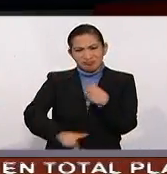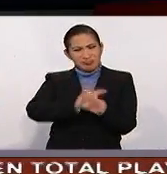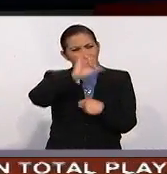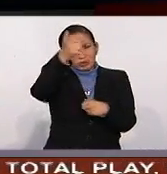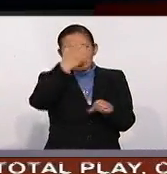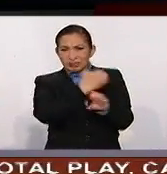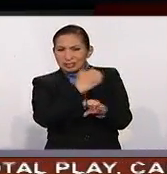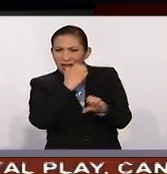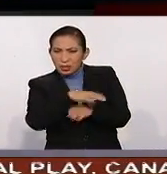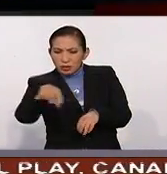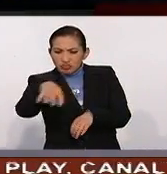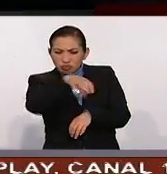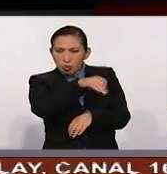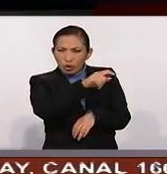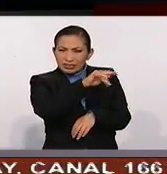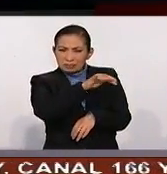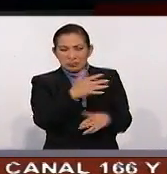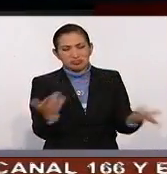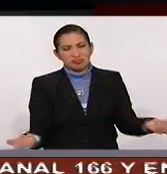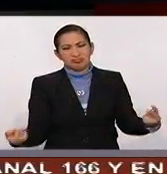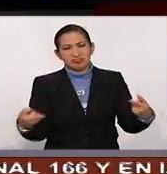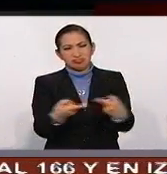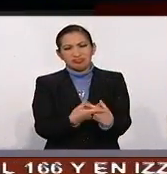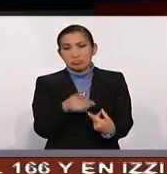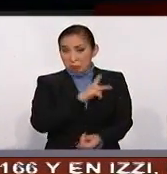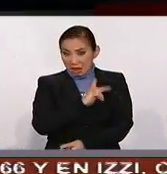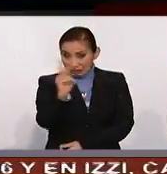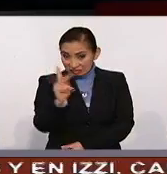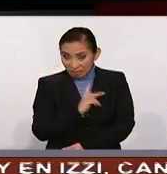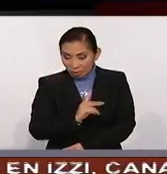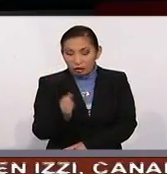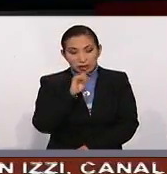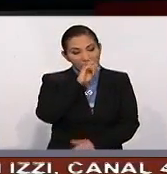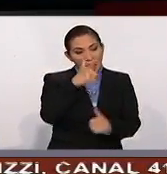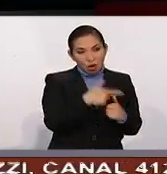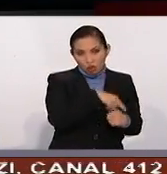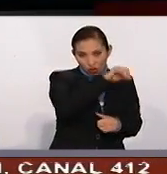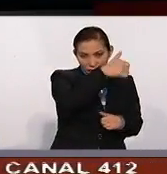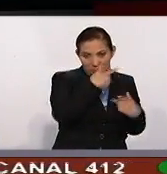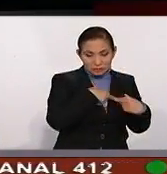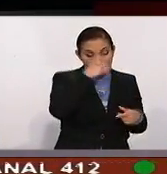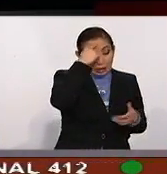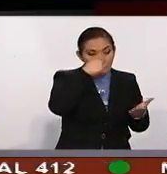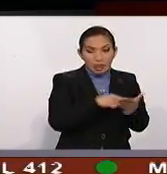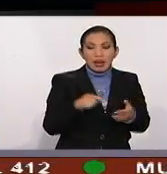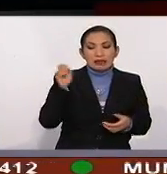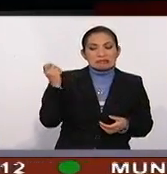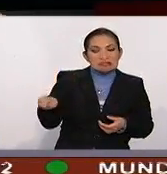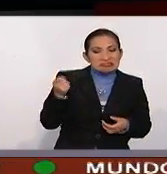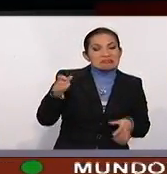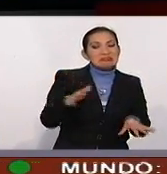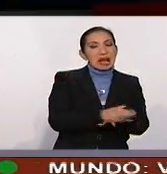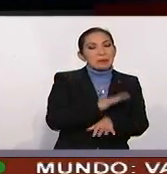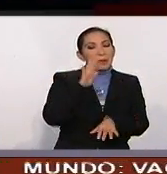problemas en los municipios? Y sobre todo, hay quienes también tienen la idea de que todo esto va a implicar mayor burocracia. Digo,